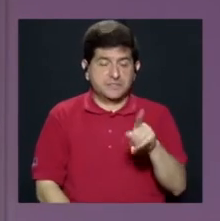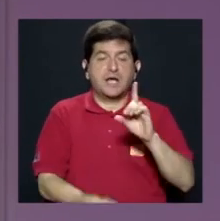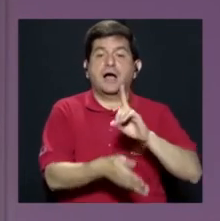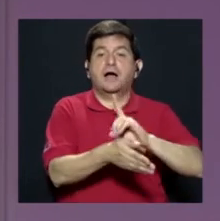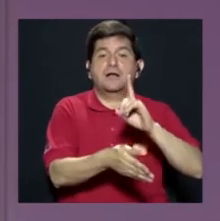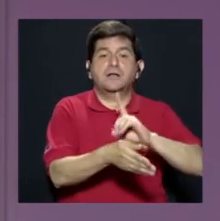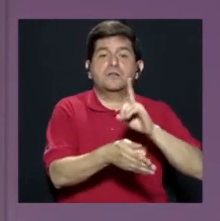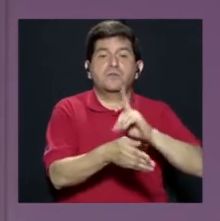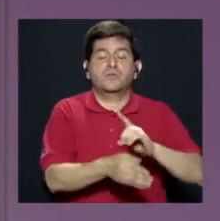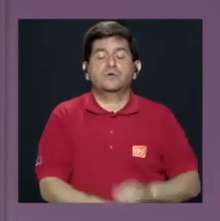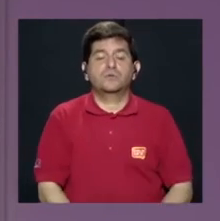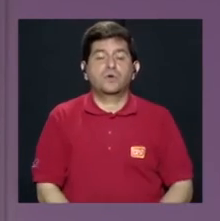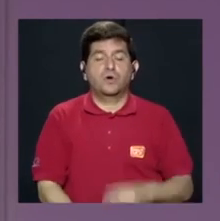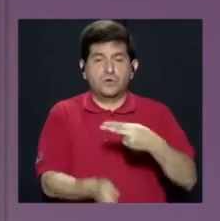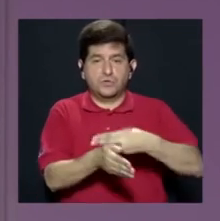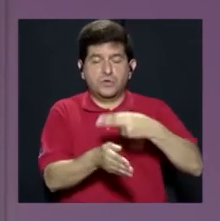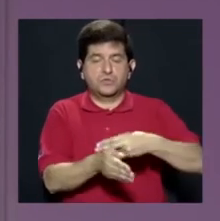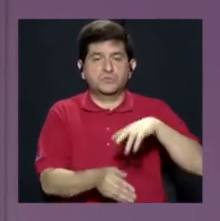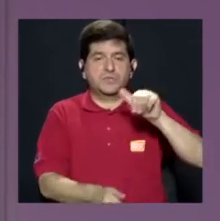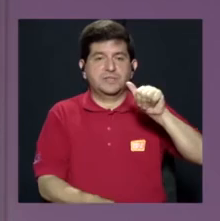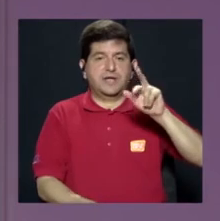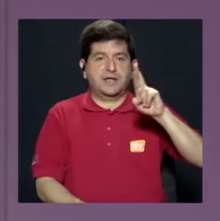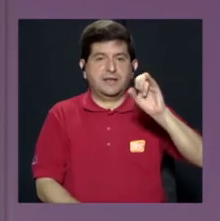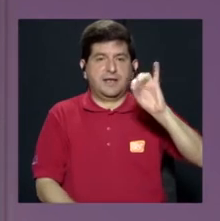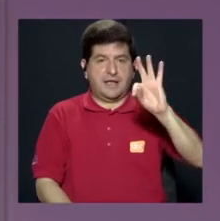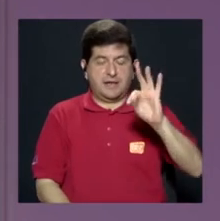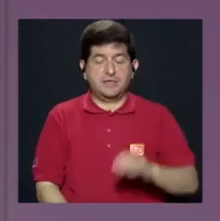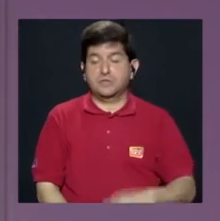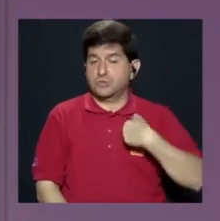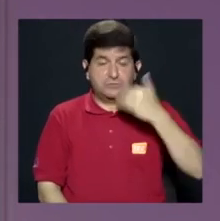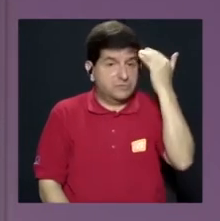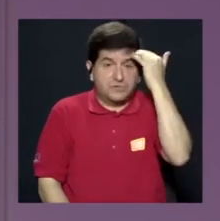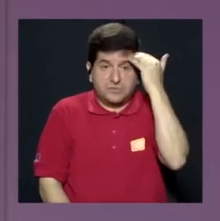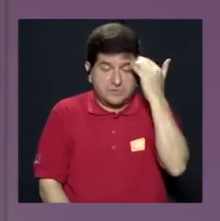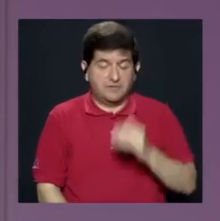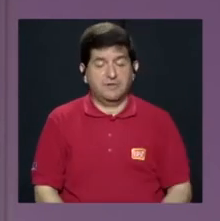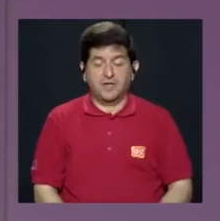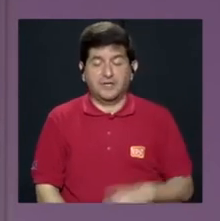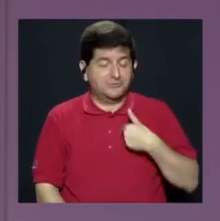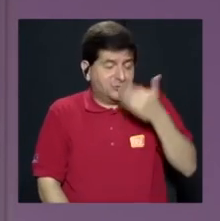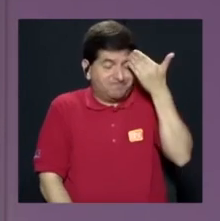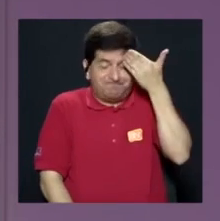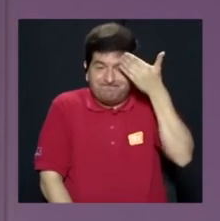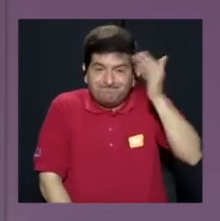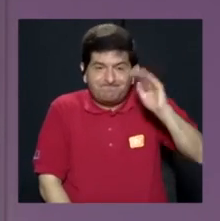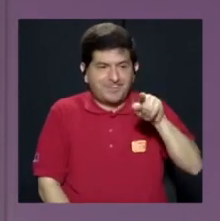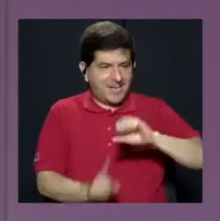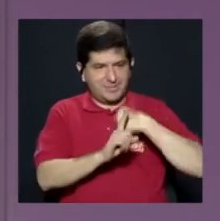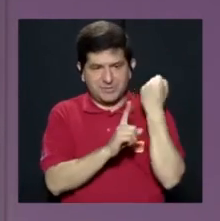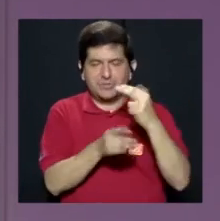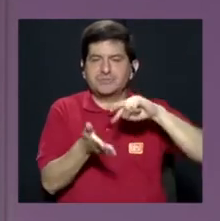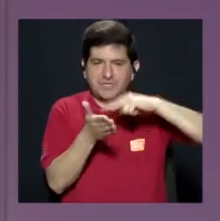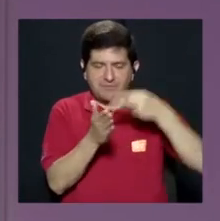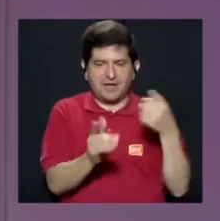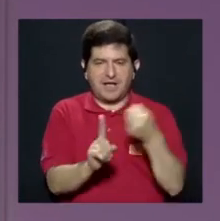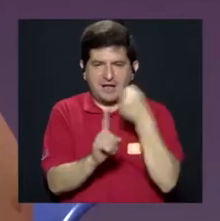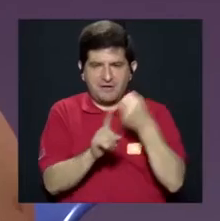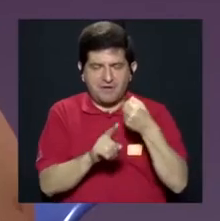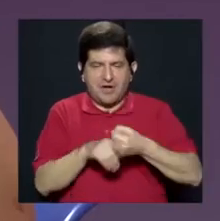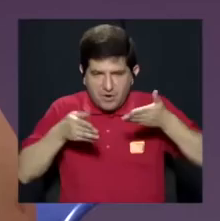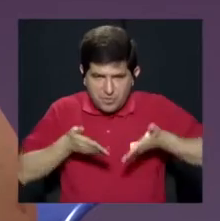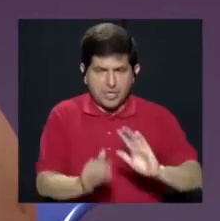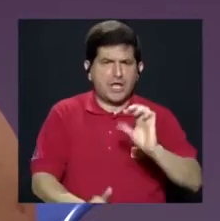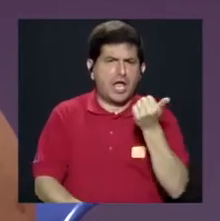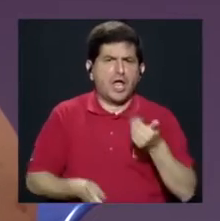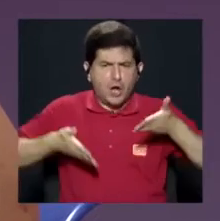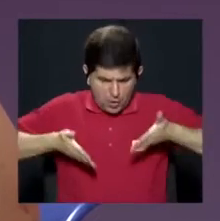doctor de la CARIT, que yo no lo sabía, porque yo era pues ignorante de qué eso era violencia obstétrica. ¿En otro parto